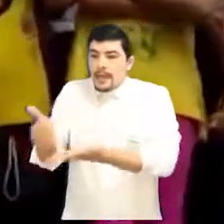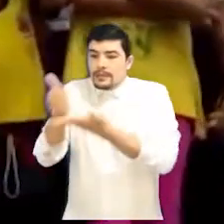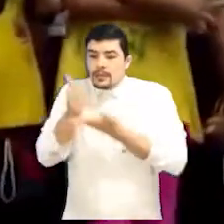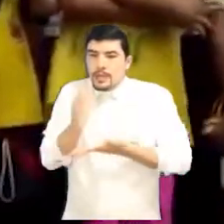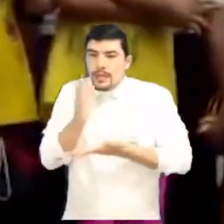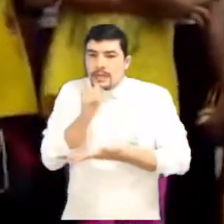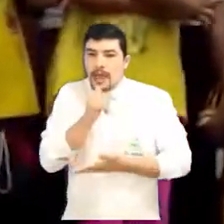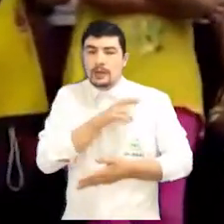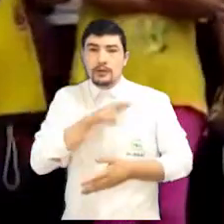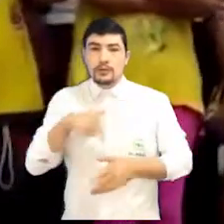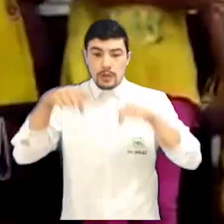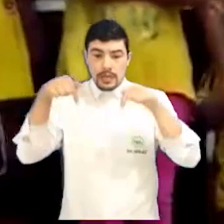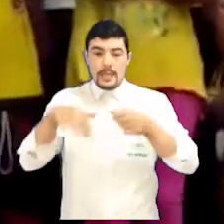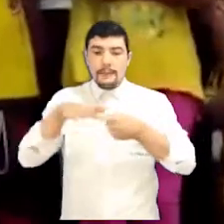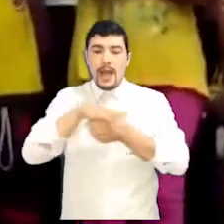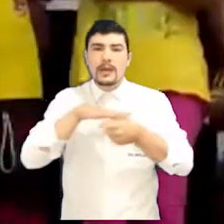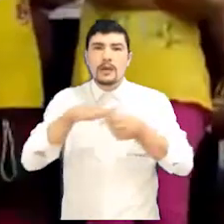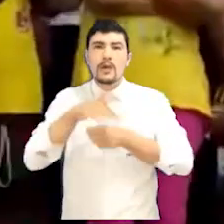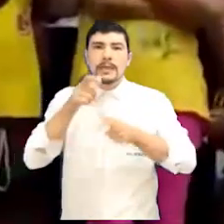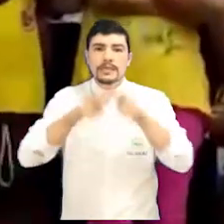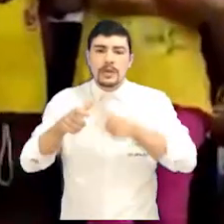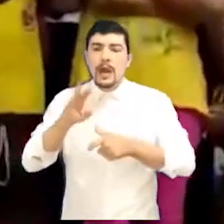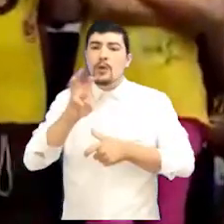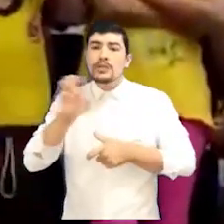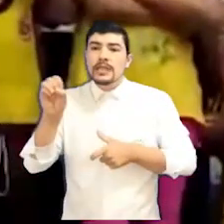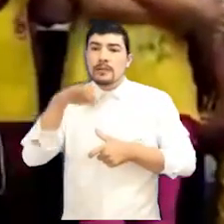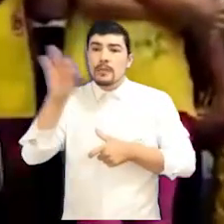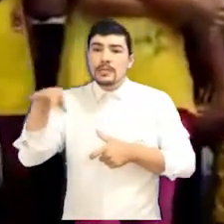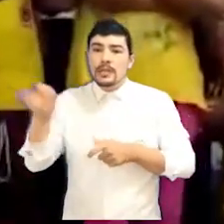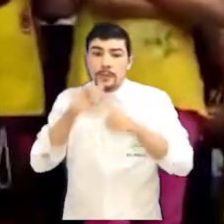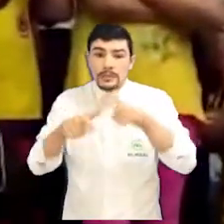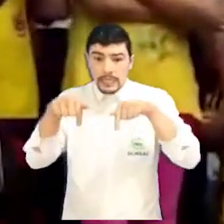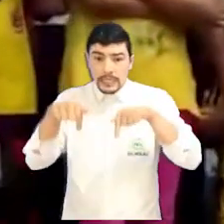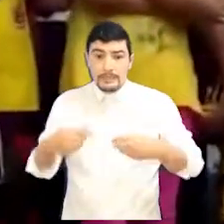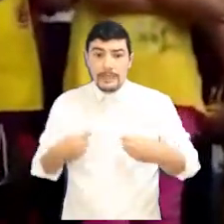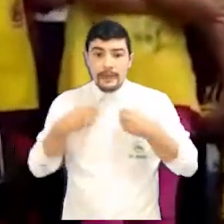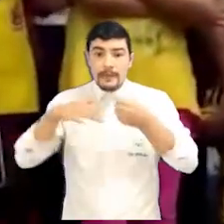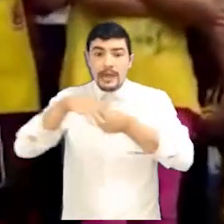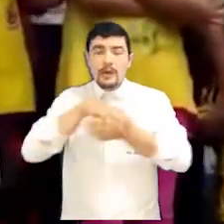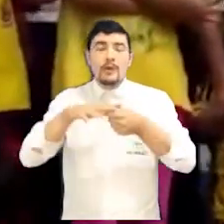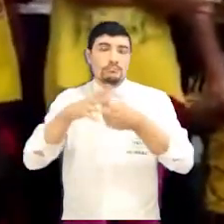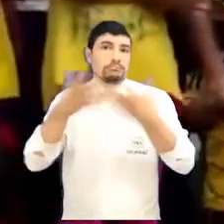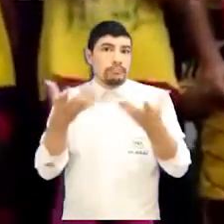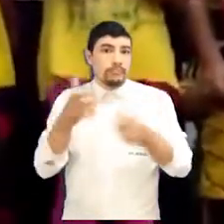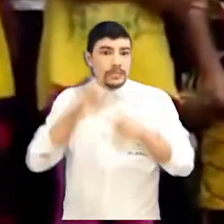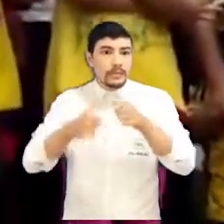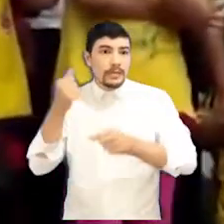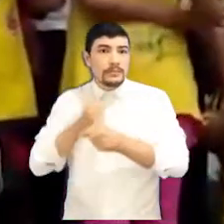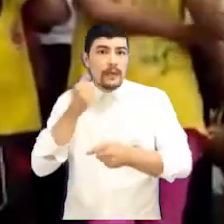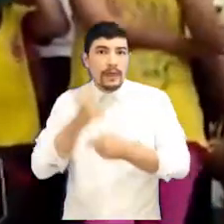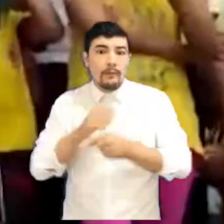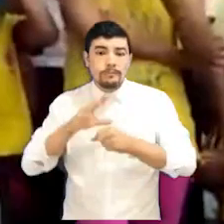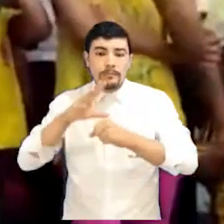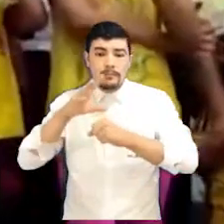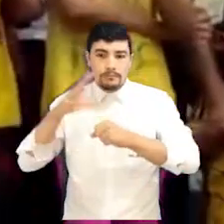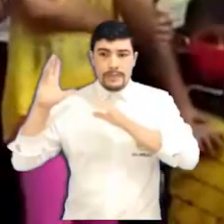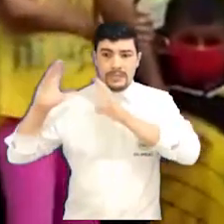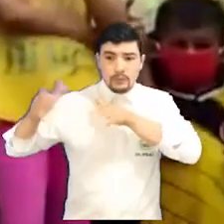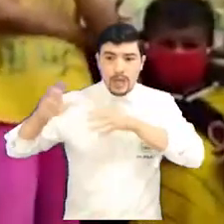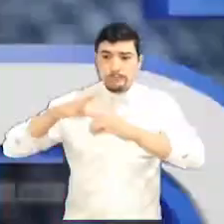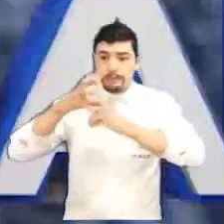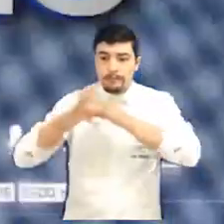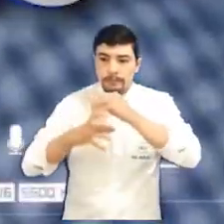sino con que salgamos a trabajar. Y con estos días que no tenemos recursos de dónde adquirir para poder darle a nuestros hijos, ellos